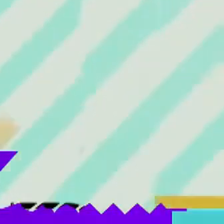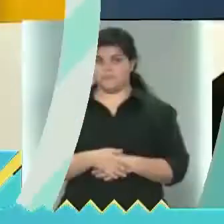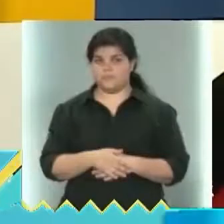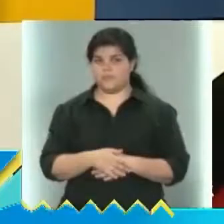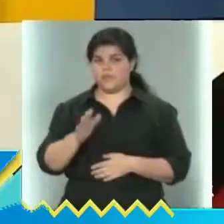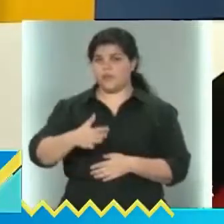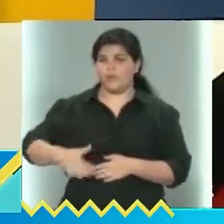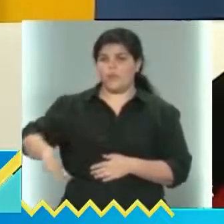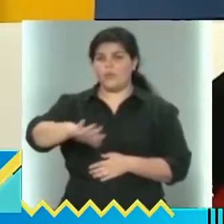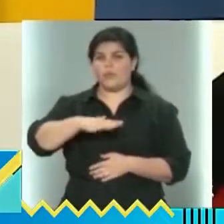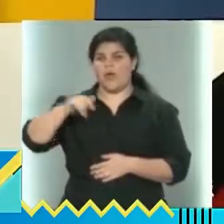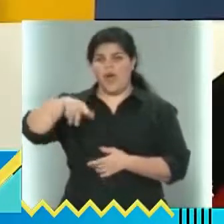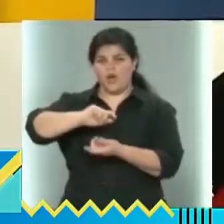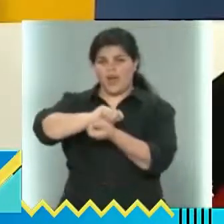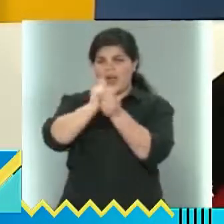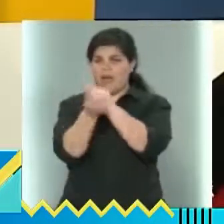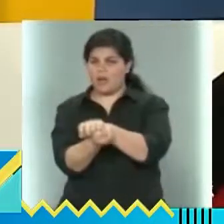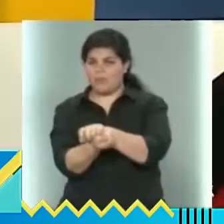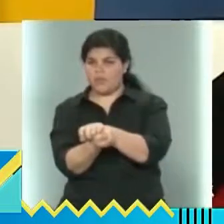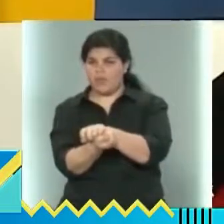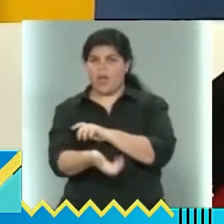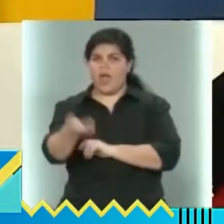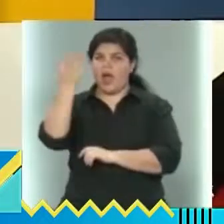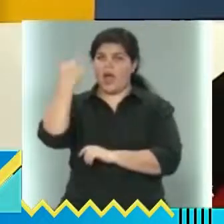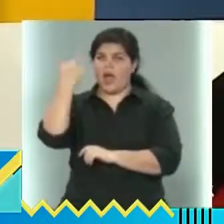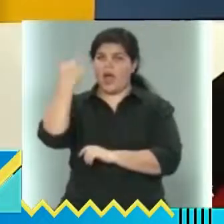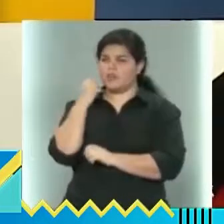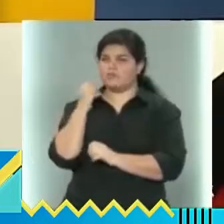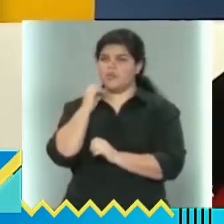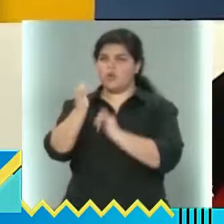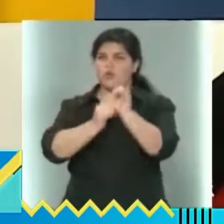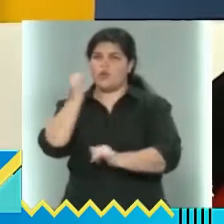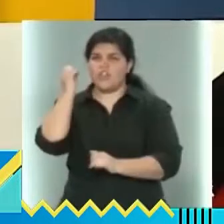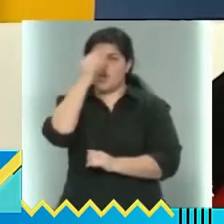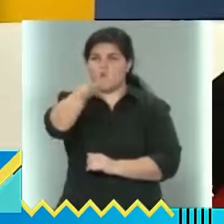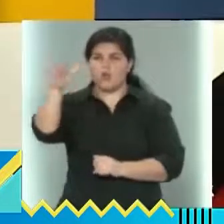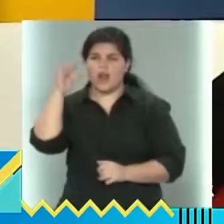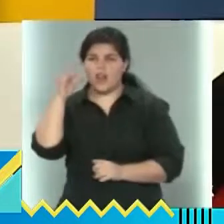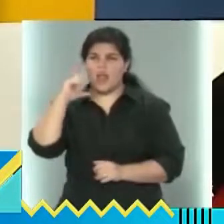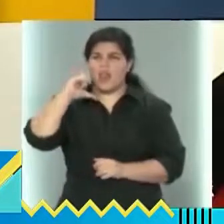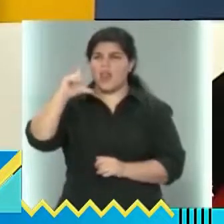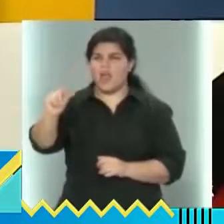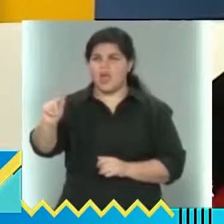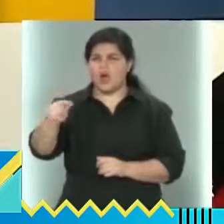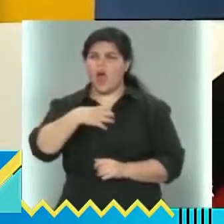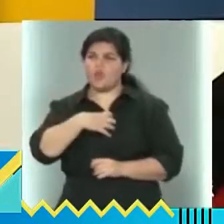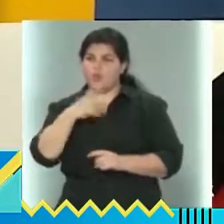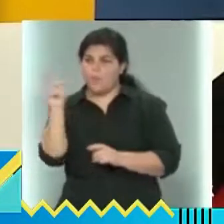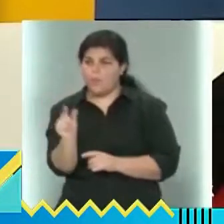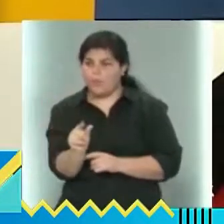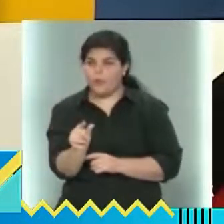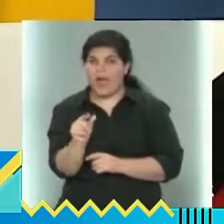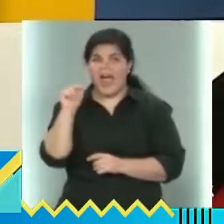El ámbito ahora ha cambiado porque antes hablábamos de rural y hablábamos de pocos alumnos, de muy lejos. Hoy por hoy las aulas